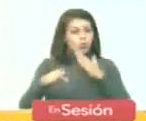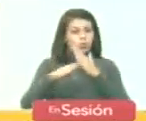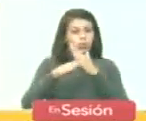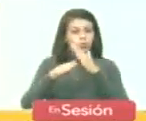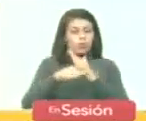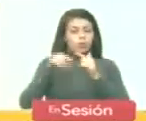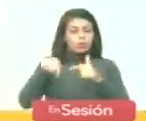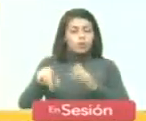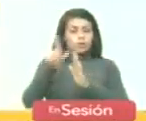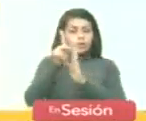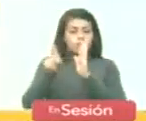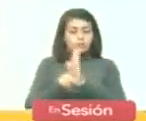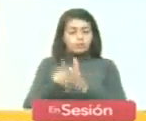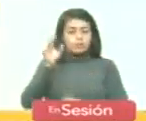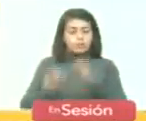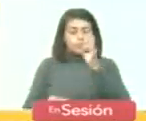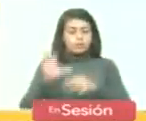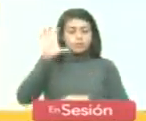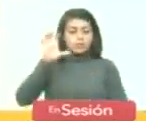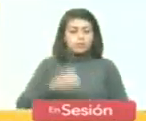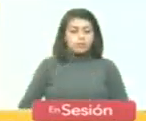contra de los principios de justicia del país.